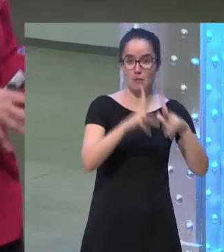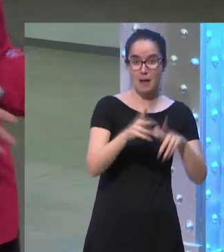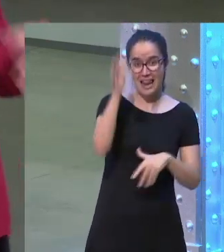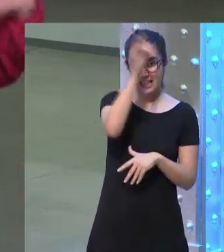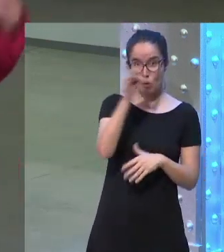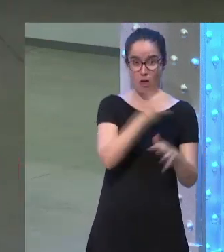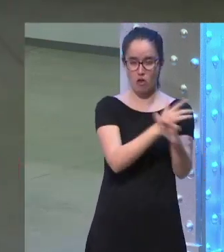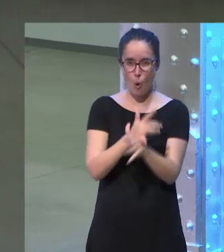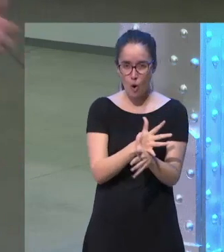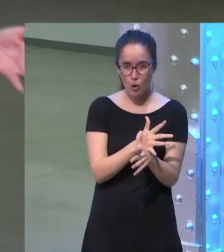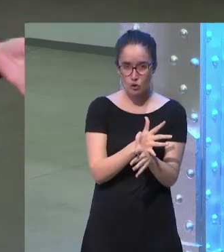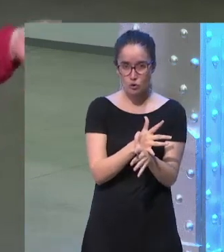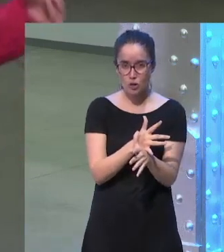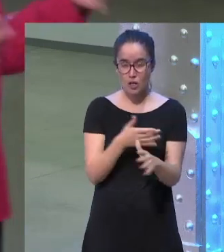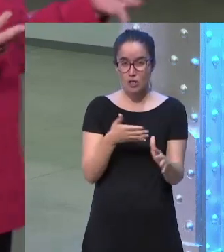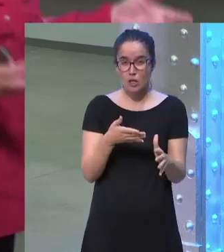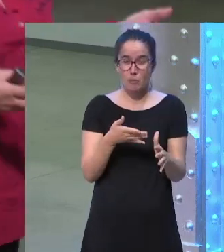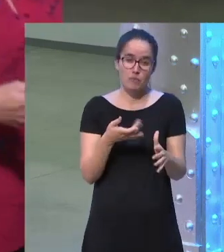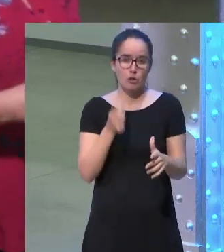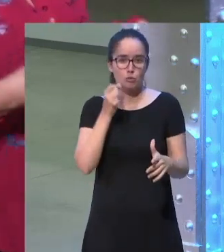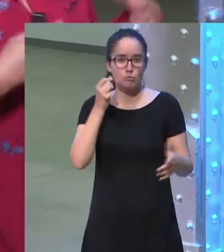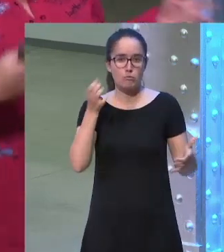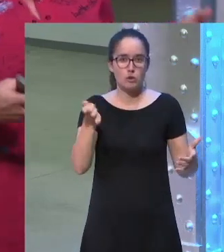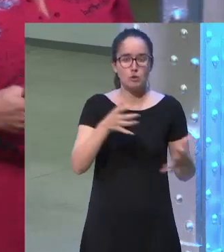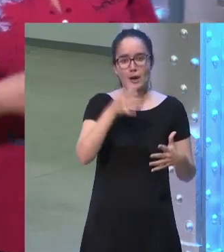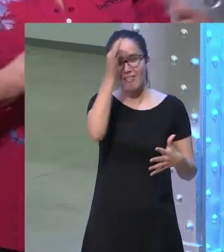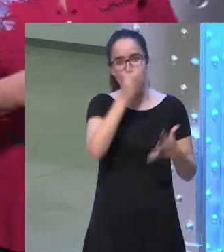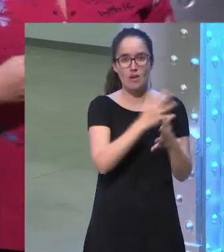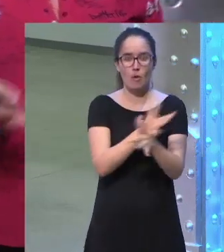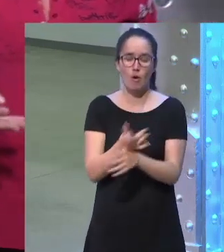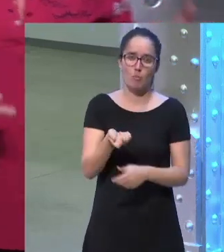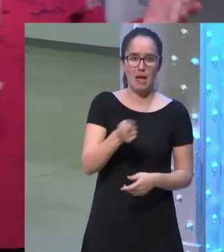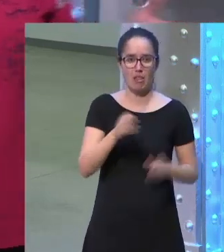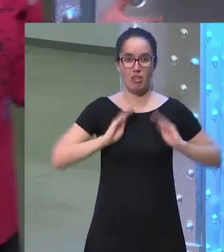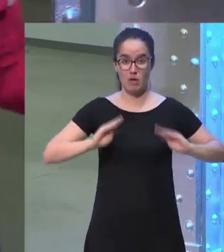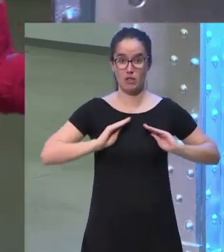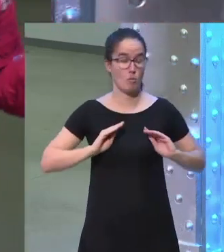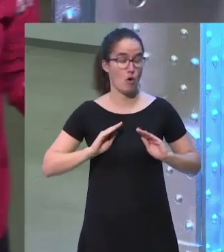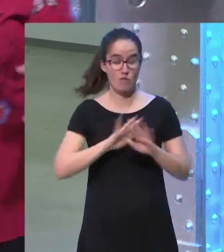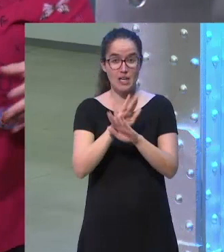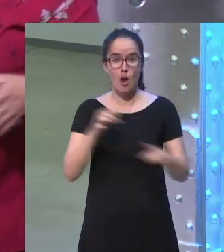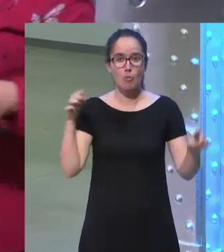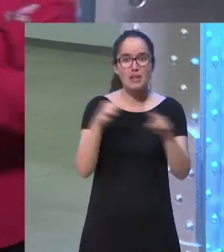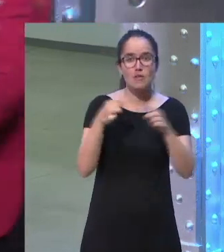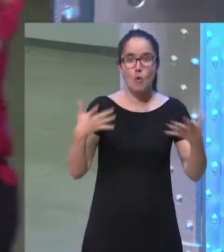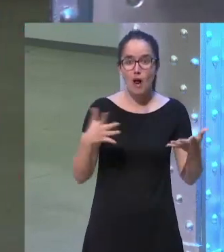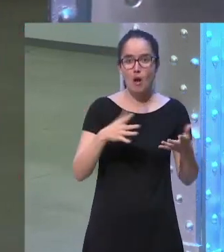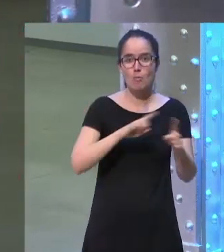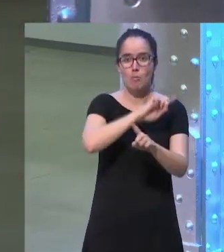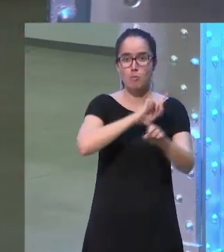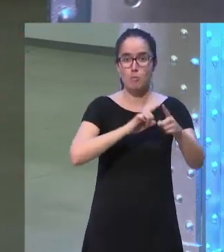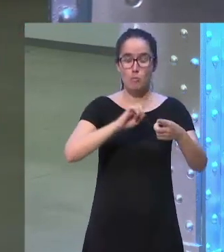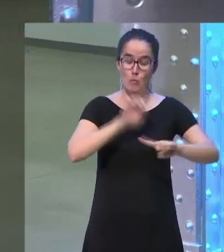teoría de juegos, que es, aunque suena a teoría de juegos y suena algo divertido, pues básicamente se dedica a resolver conflictos. Y otra